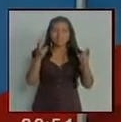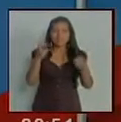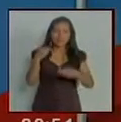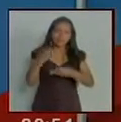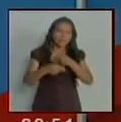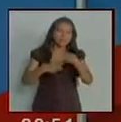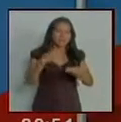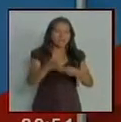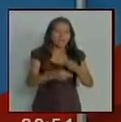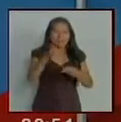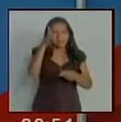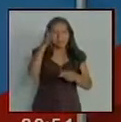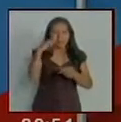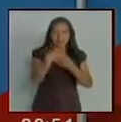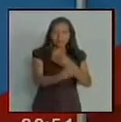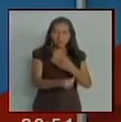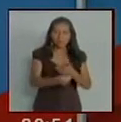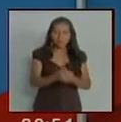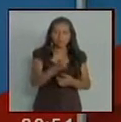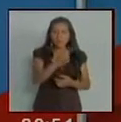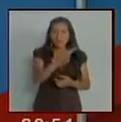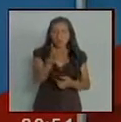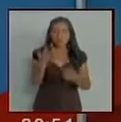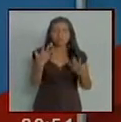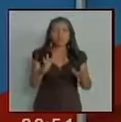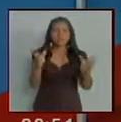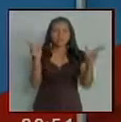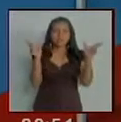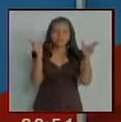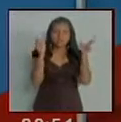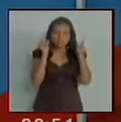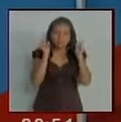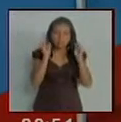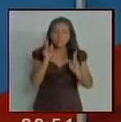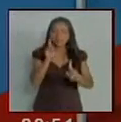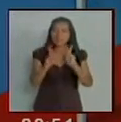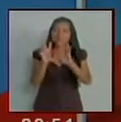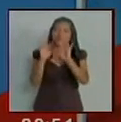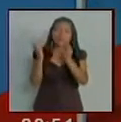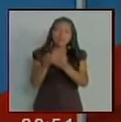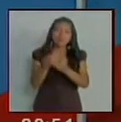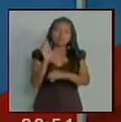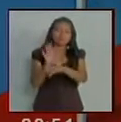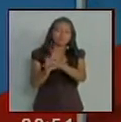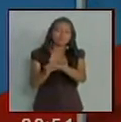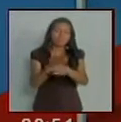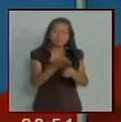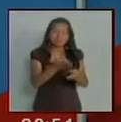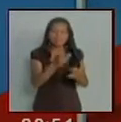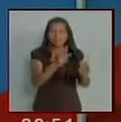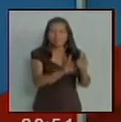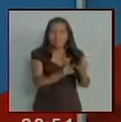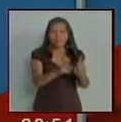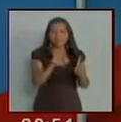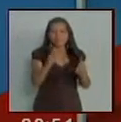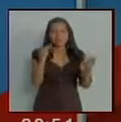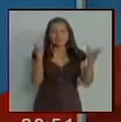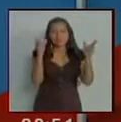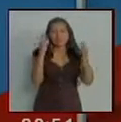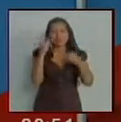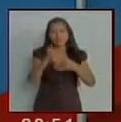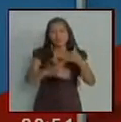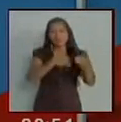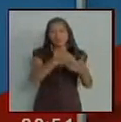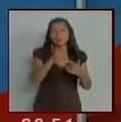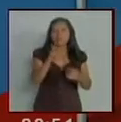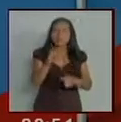que sabemos que en algún momento va a ir disminuyendo la audición y tenemos que preparar a la familia para esto. Entonces, hay que hacer seguimiento y demás.